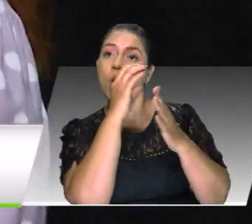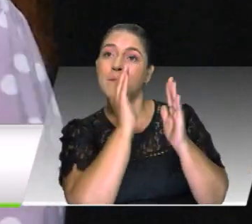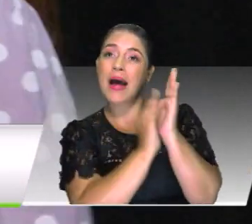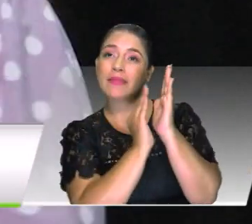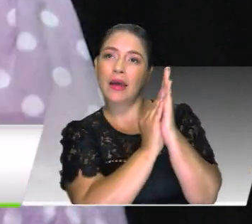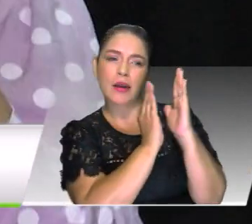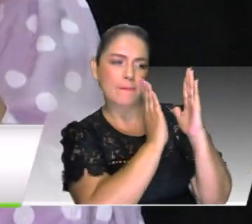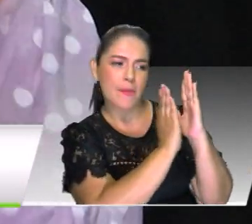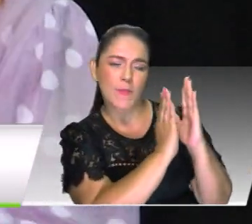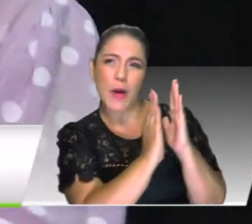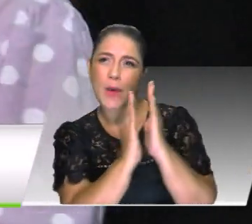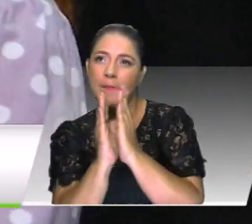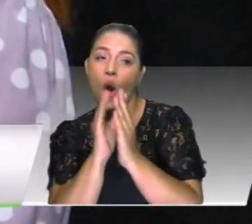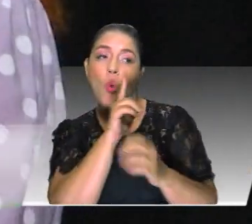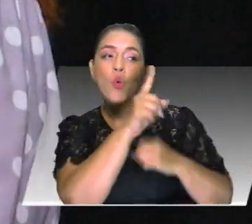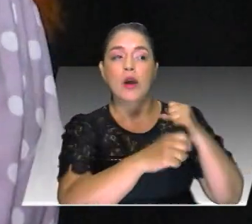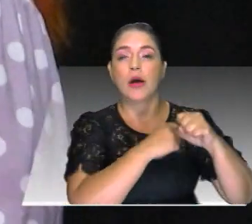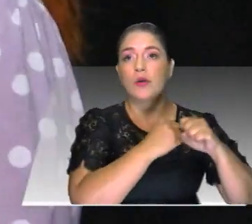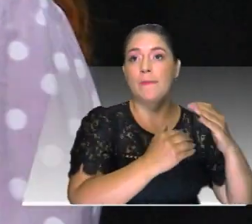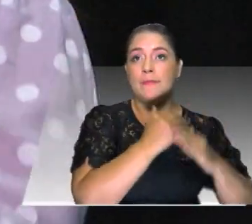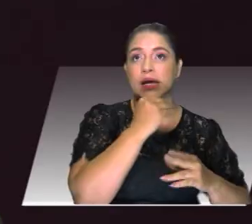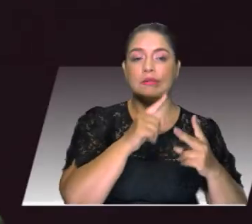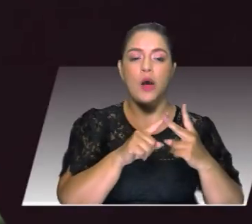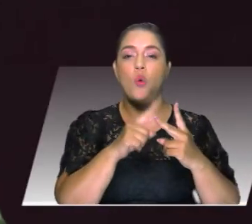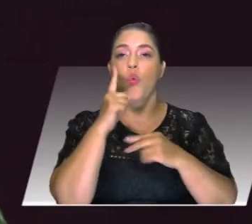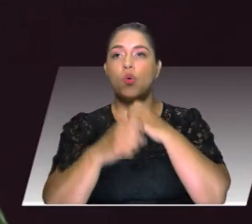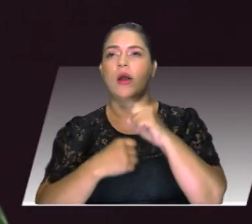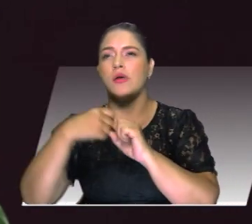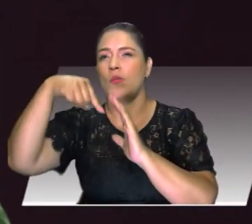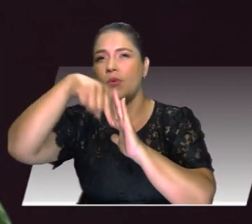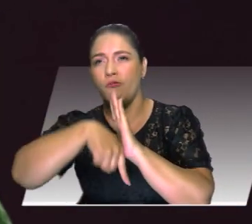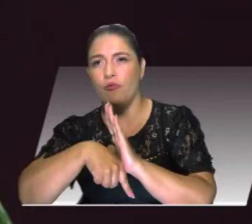año de iniciación, un año de clown avanzado y un